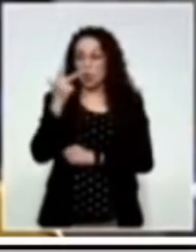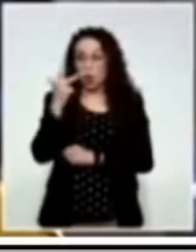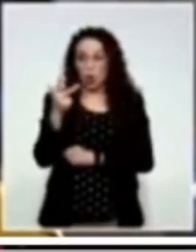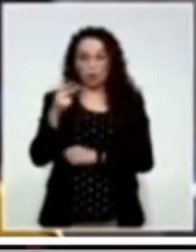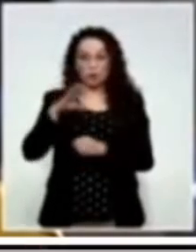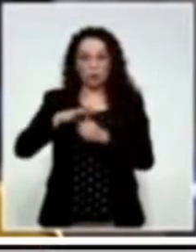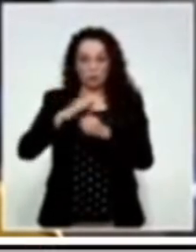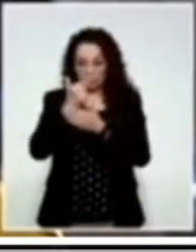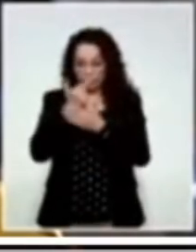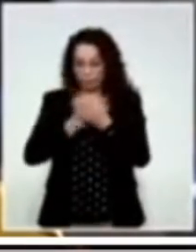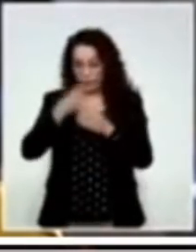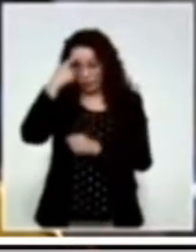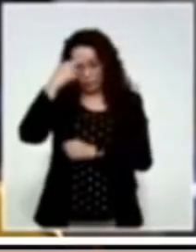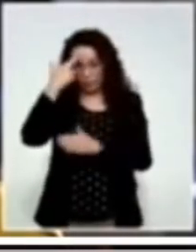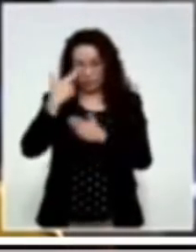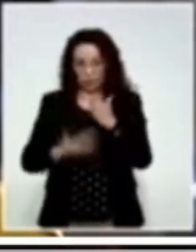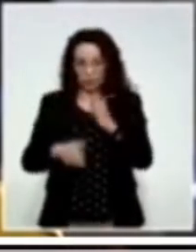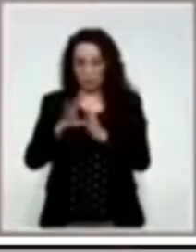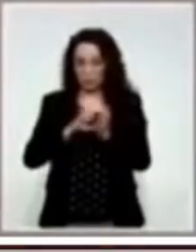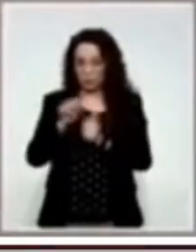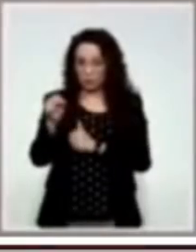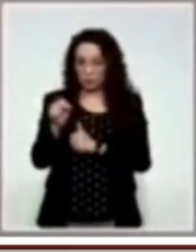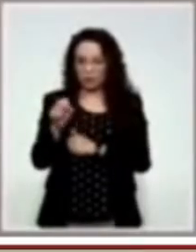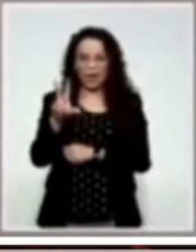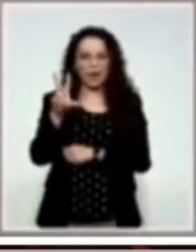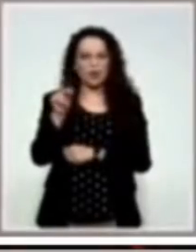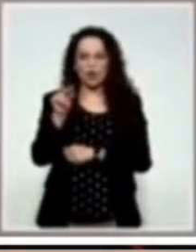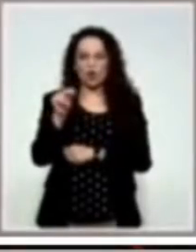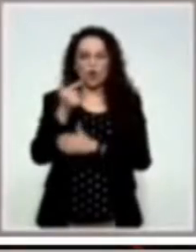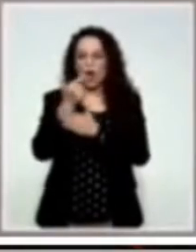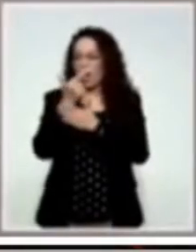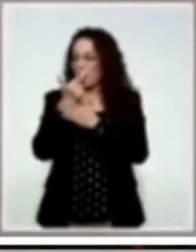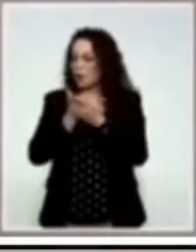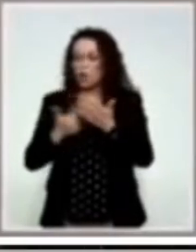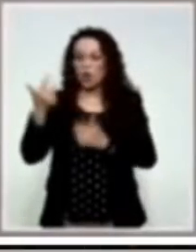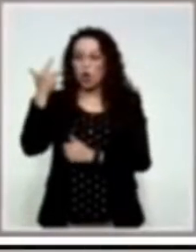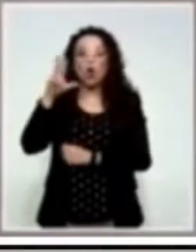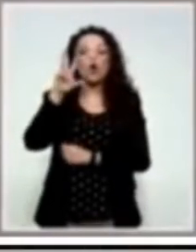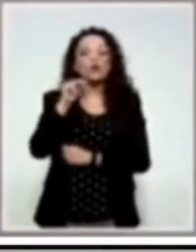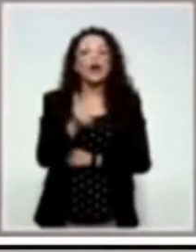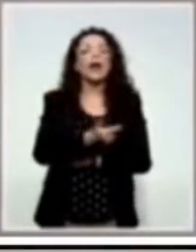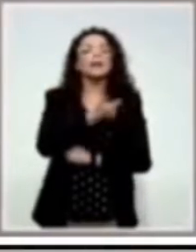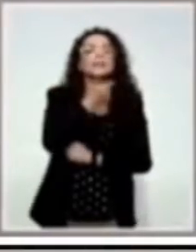para la inconstitucionalidad. No, nunca se contaron los 8 votos, se contaron 7 votos, pero